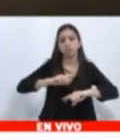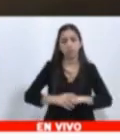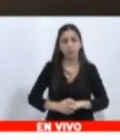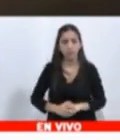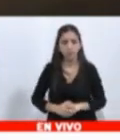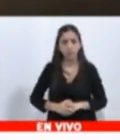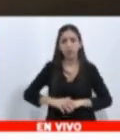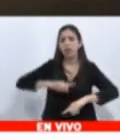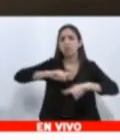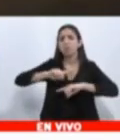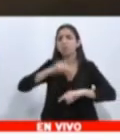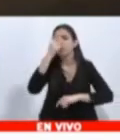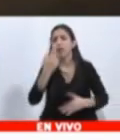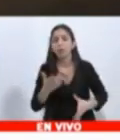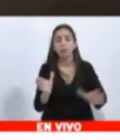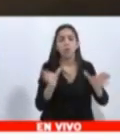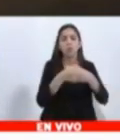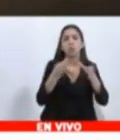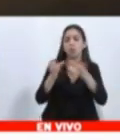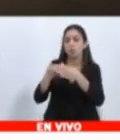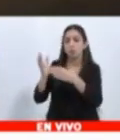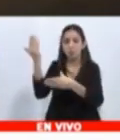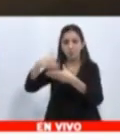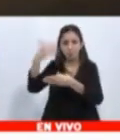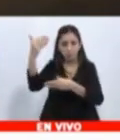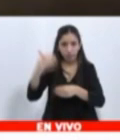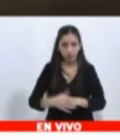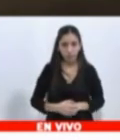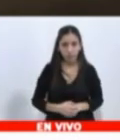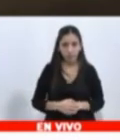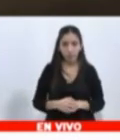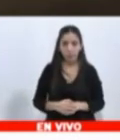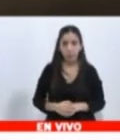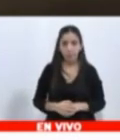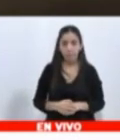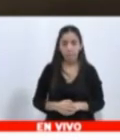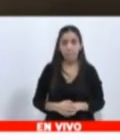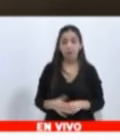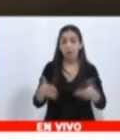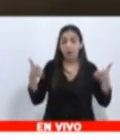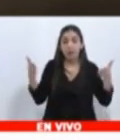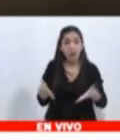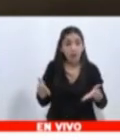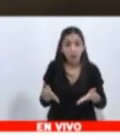agradecidos con los líderes de los diferentes partidos.